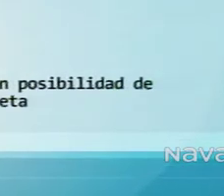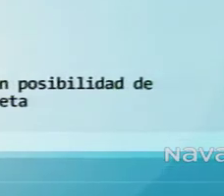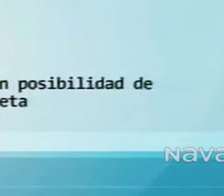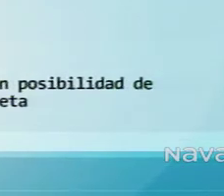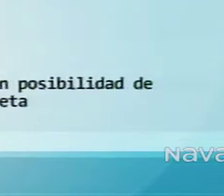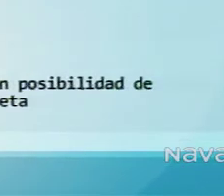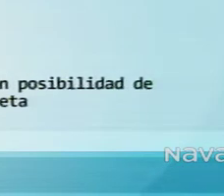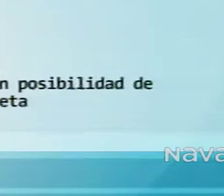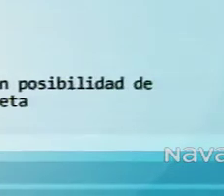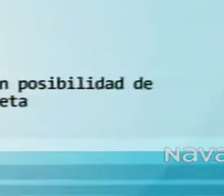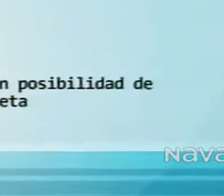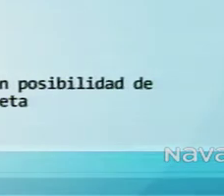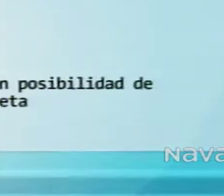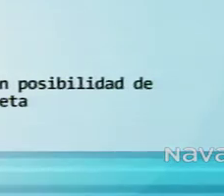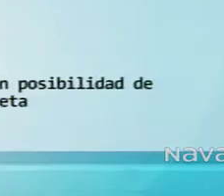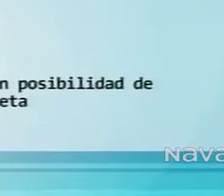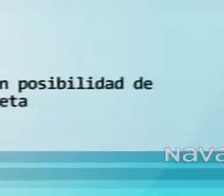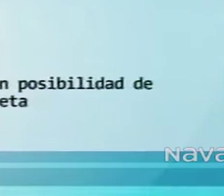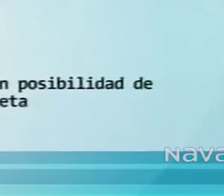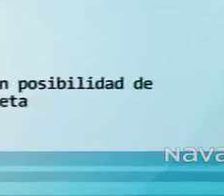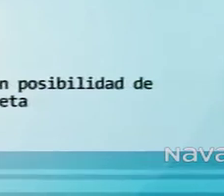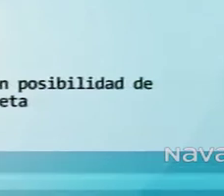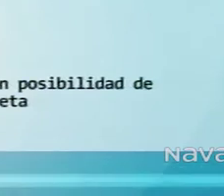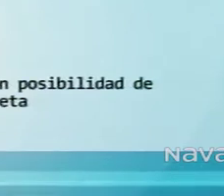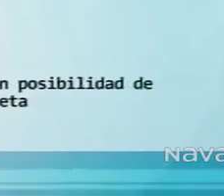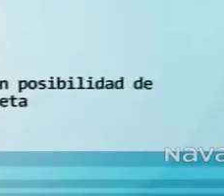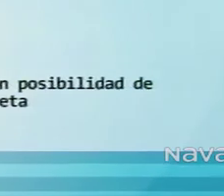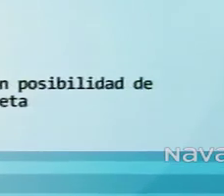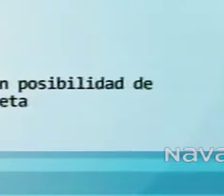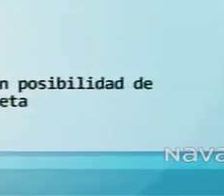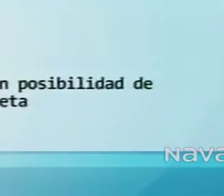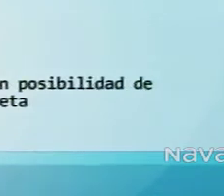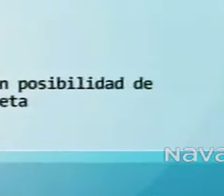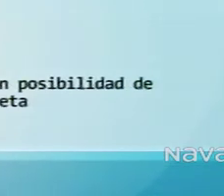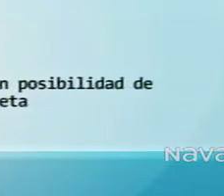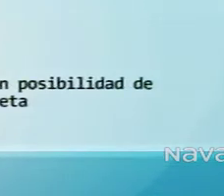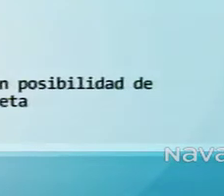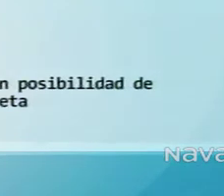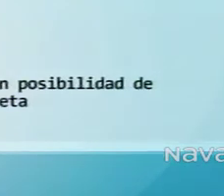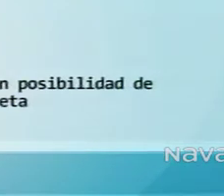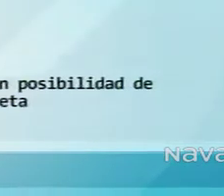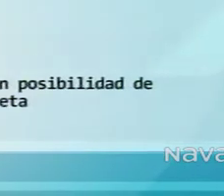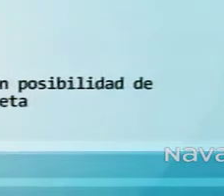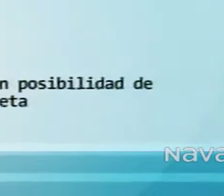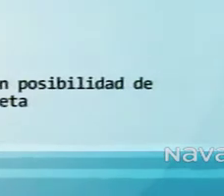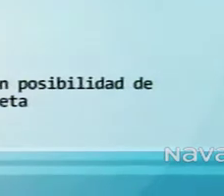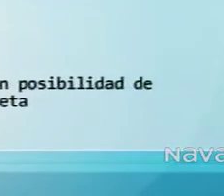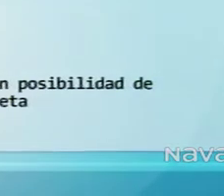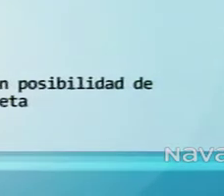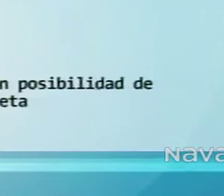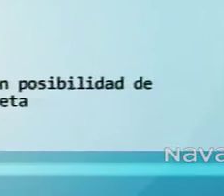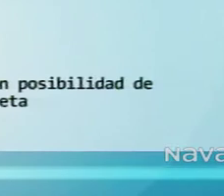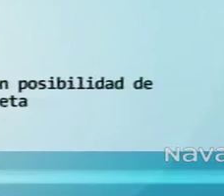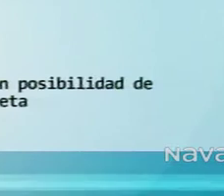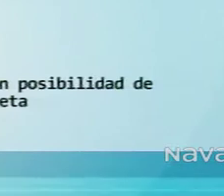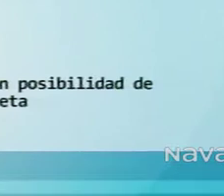disponer de permiso de conducir. La empresa ofrece un contrato de tres meses a jornada completa, con posibilidad de pasar indefinido.